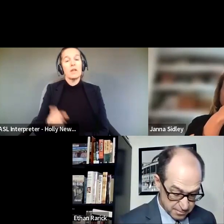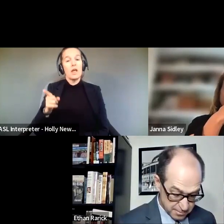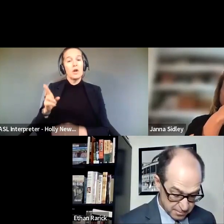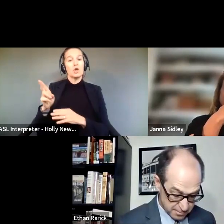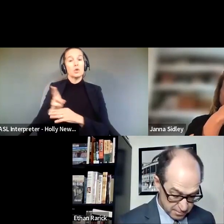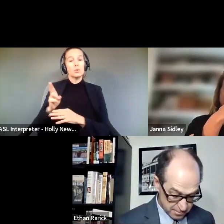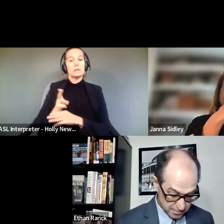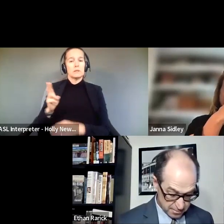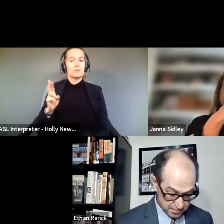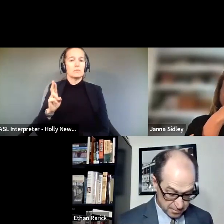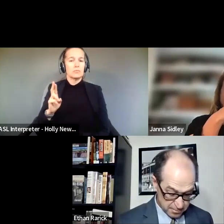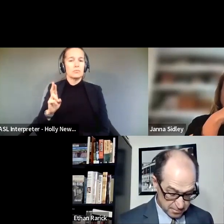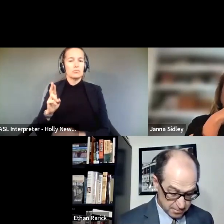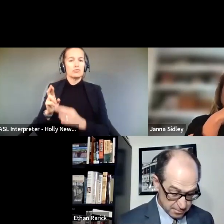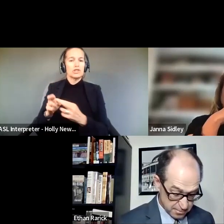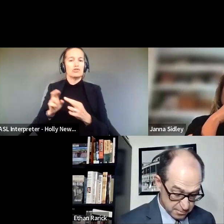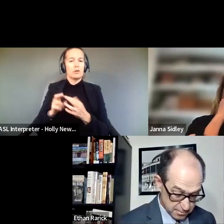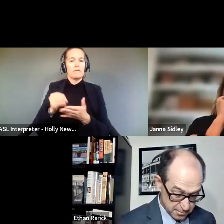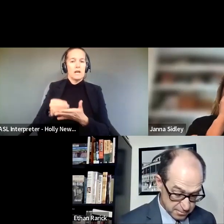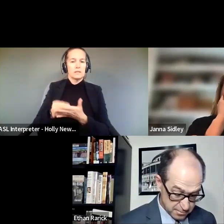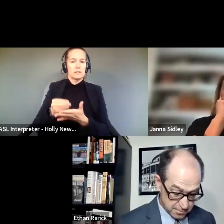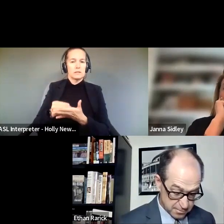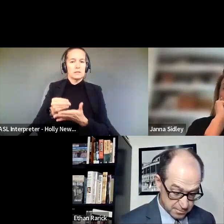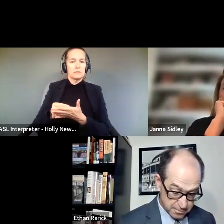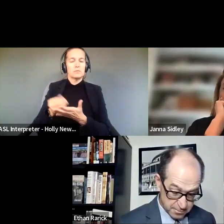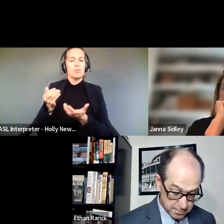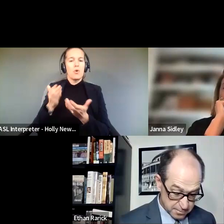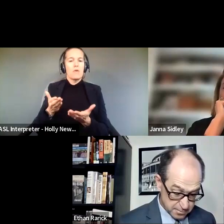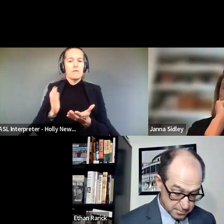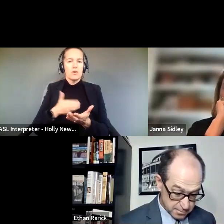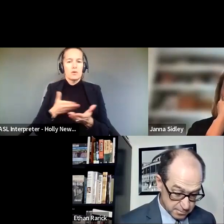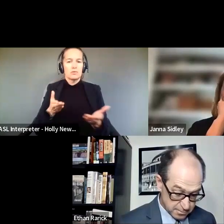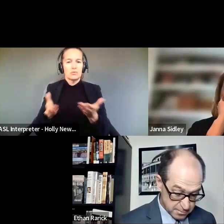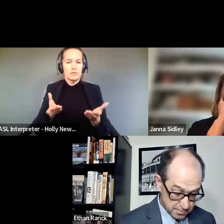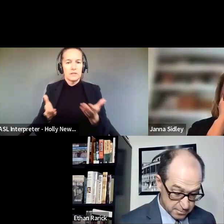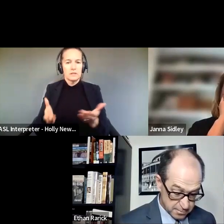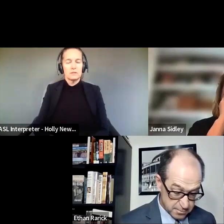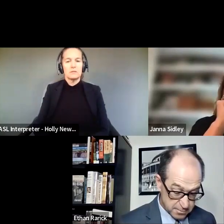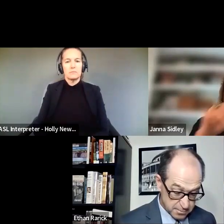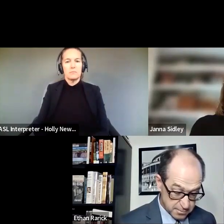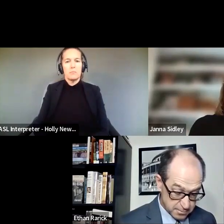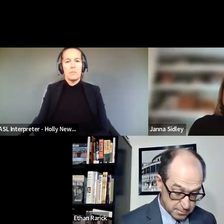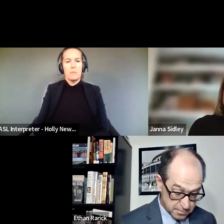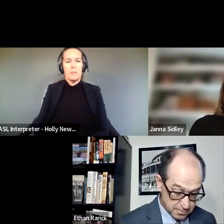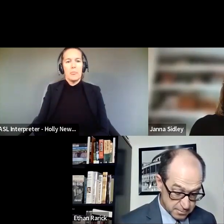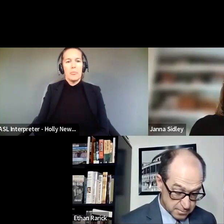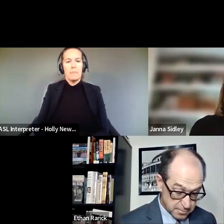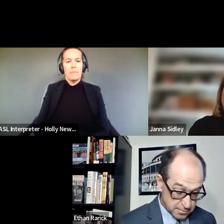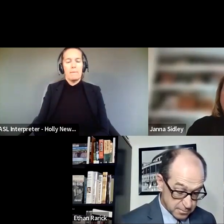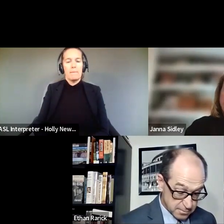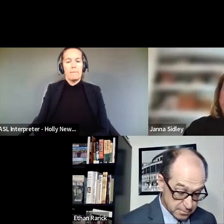ofrecer los servicios que nuestros seres queridos necesitan, que por derecho les